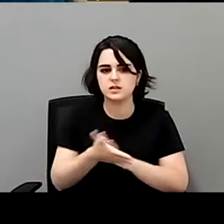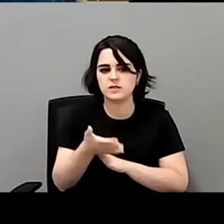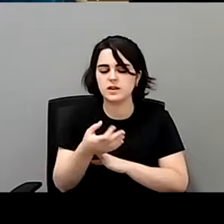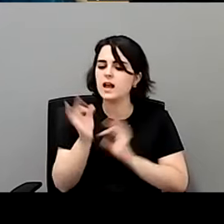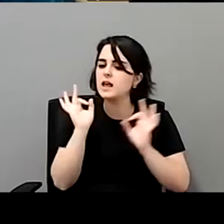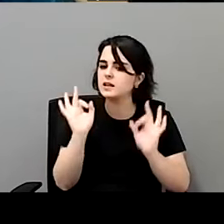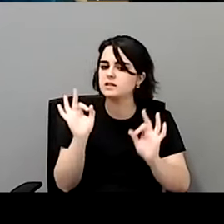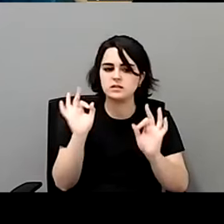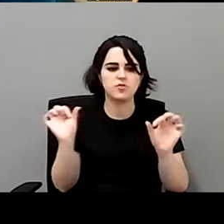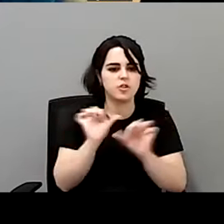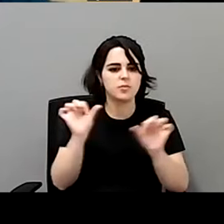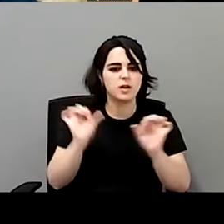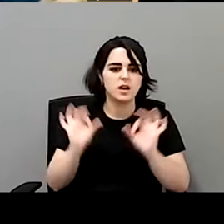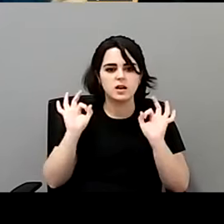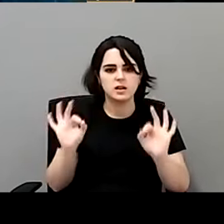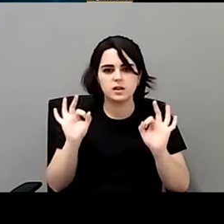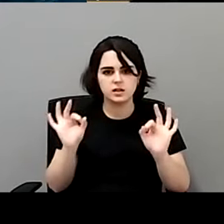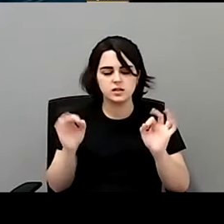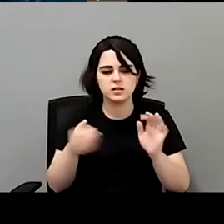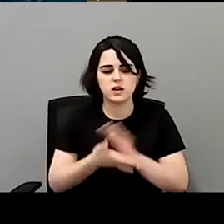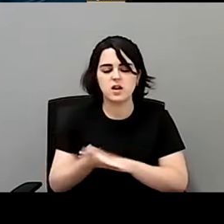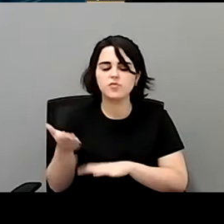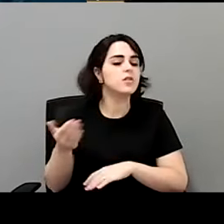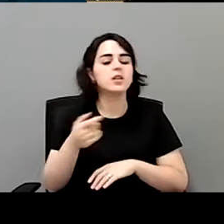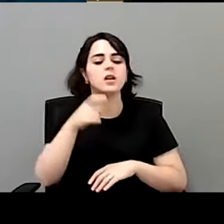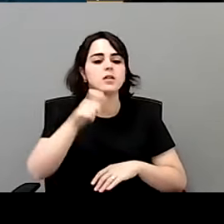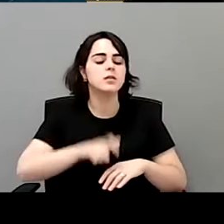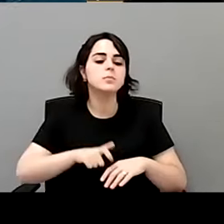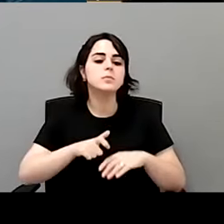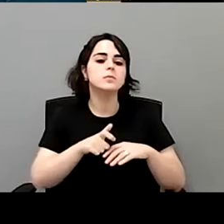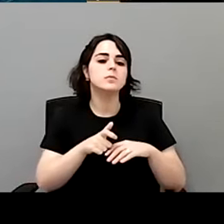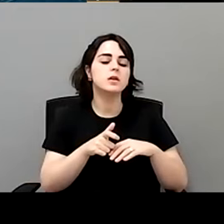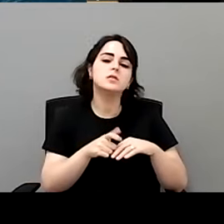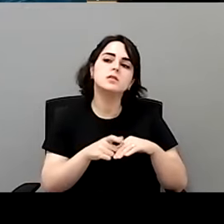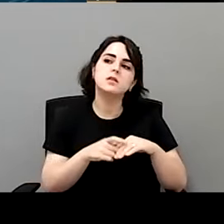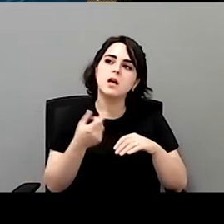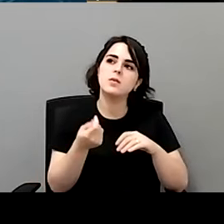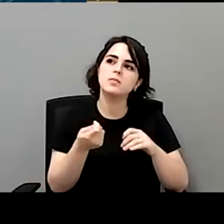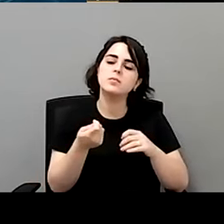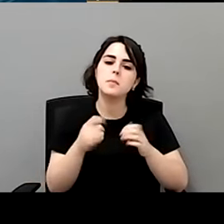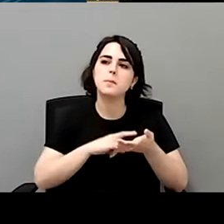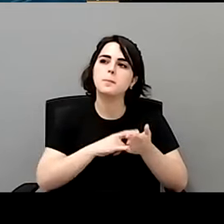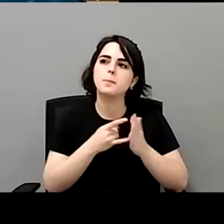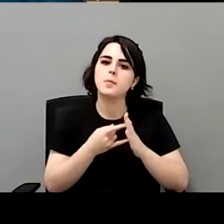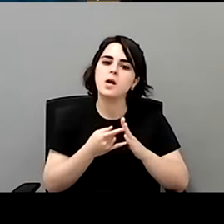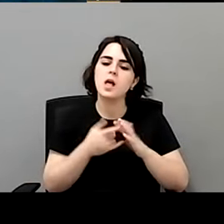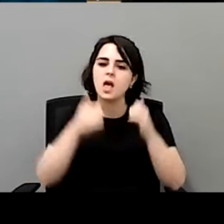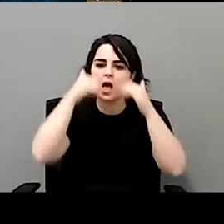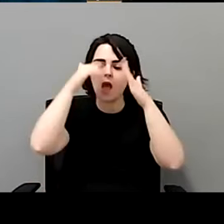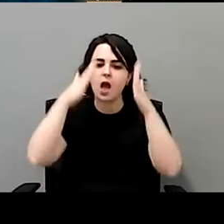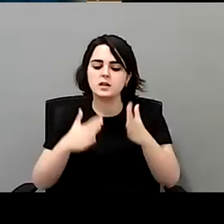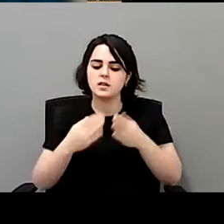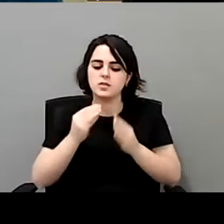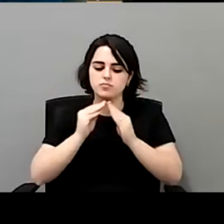así. No me vale que un profesional me haga un plan de atención